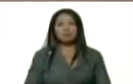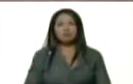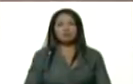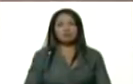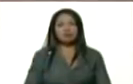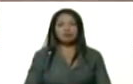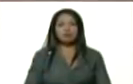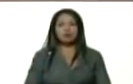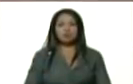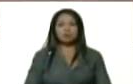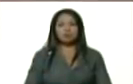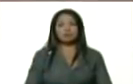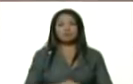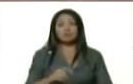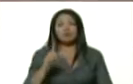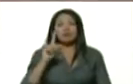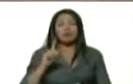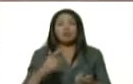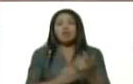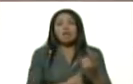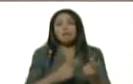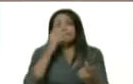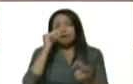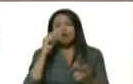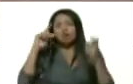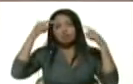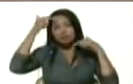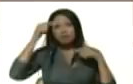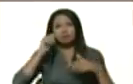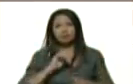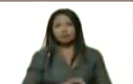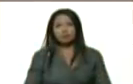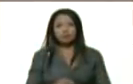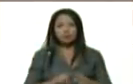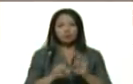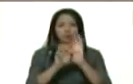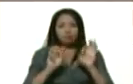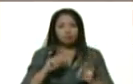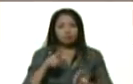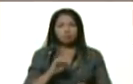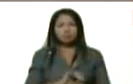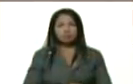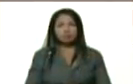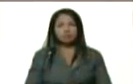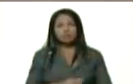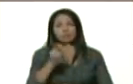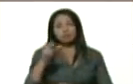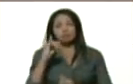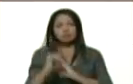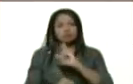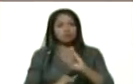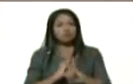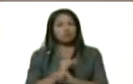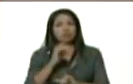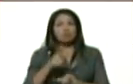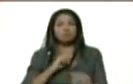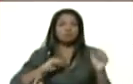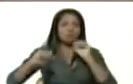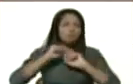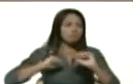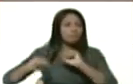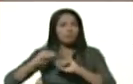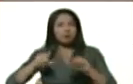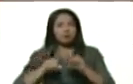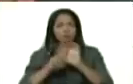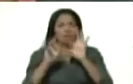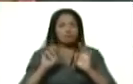Cuba también, pero desde ahí activo con todo el equipo internacional ya está la agenda internacional desplegada.